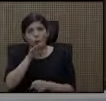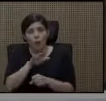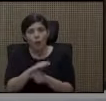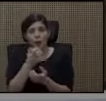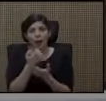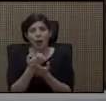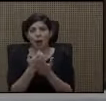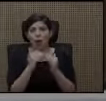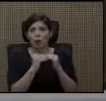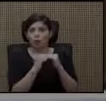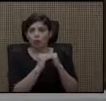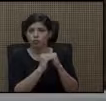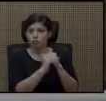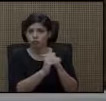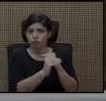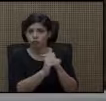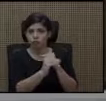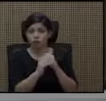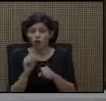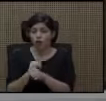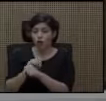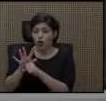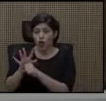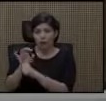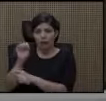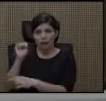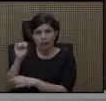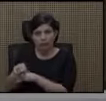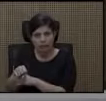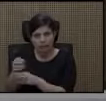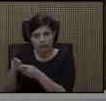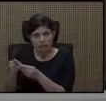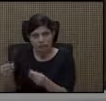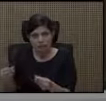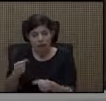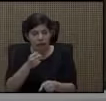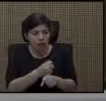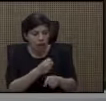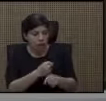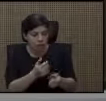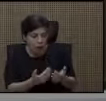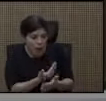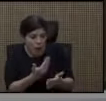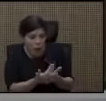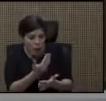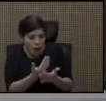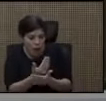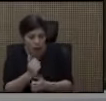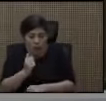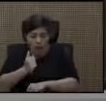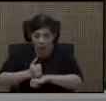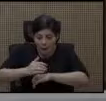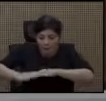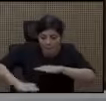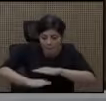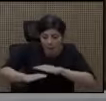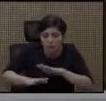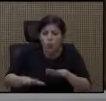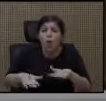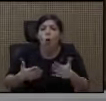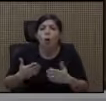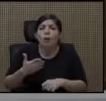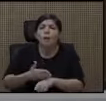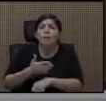ven de vencer al cob y 19 recuperar empleos sentar las bases de la mejora decisiva del